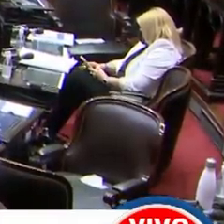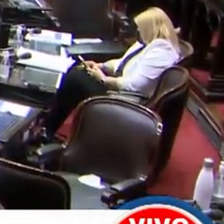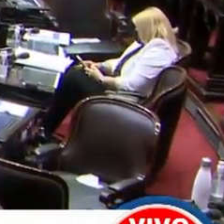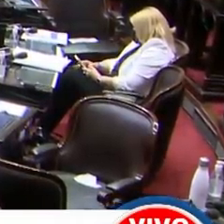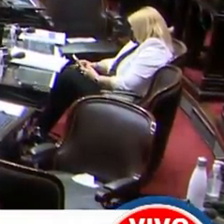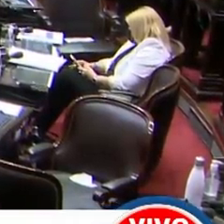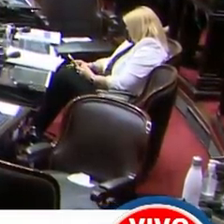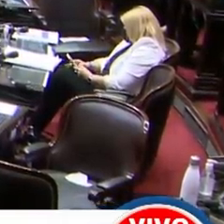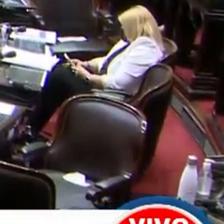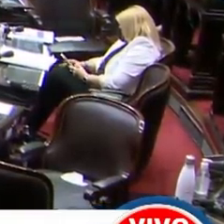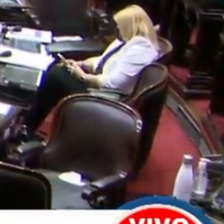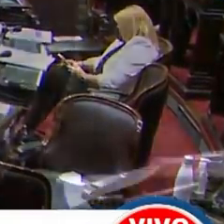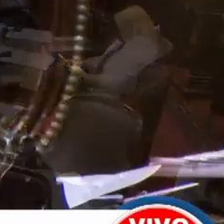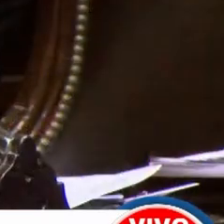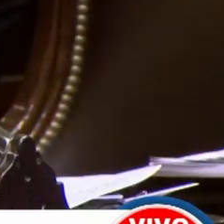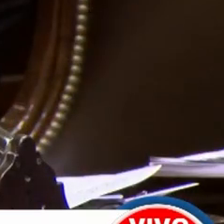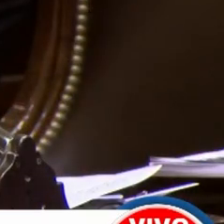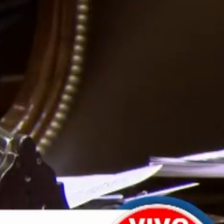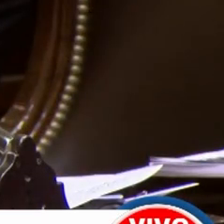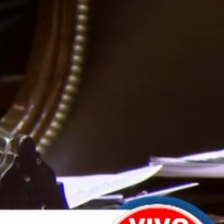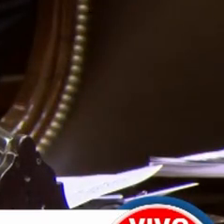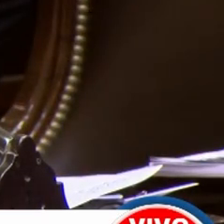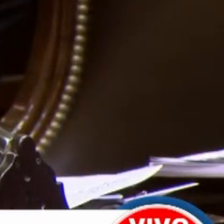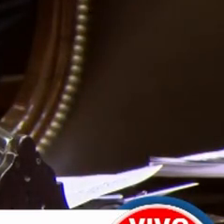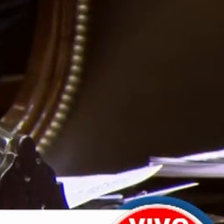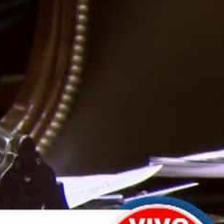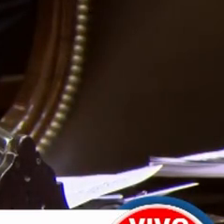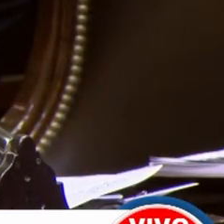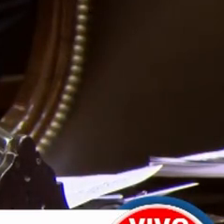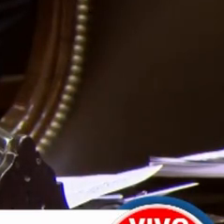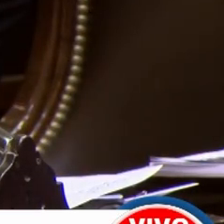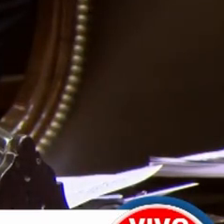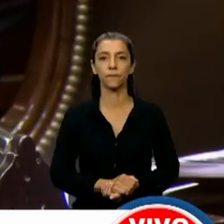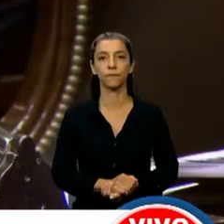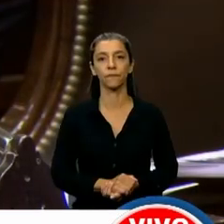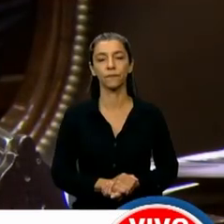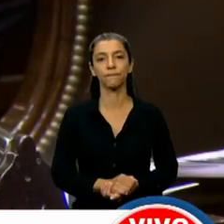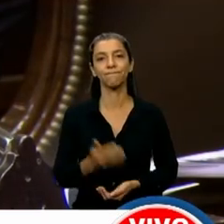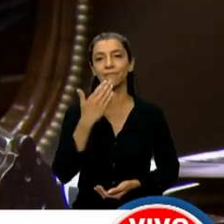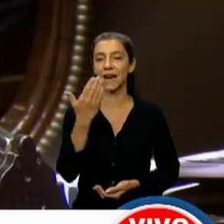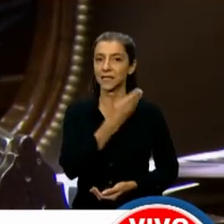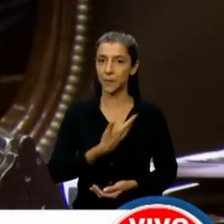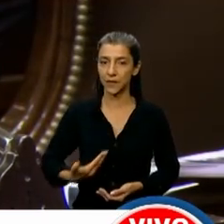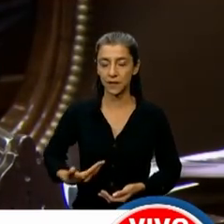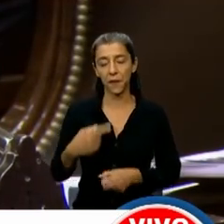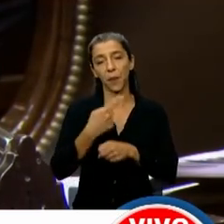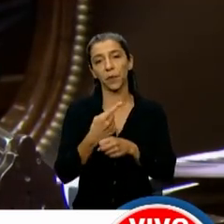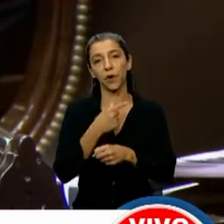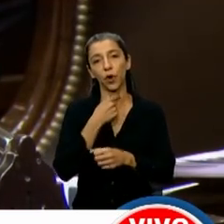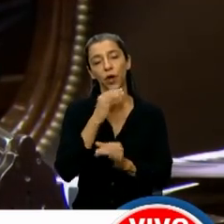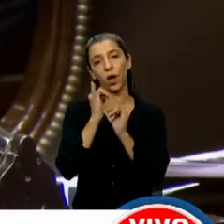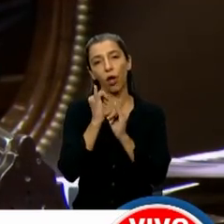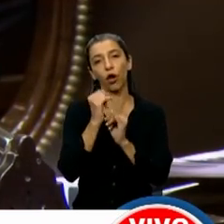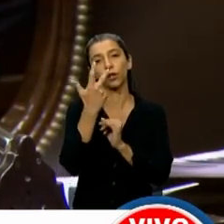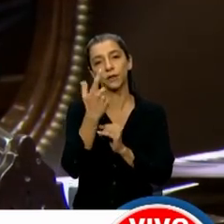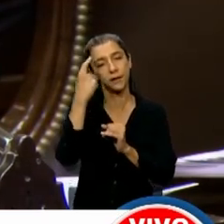carlos selva de la provincia buenos aires gracias presidente bueno primero no puedo dejar pasar tres reflexiones antes entrar en